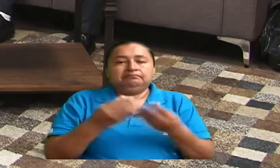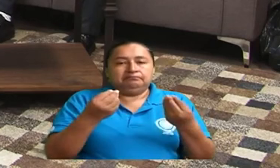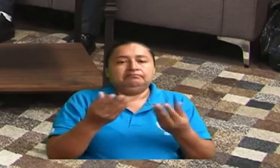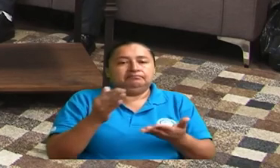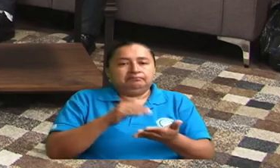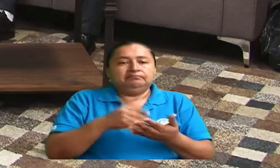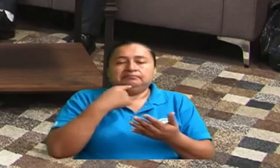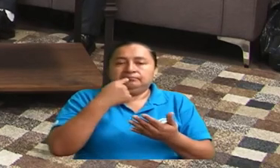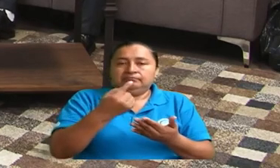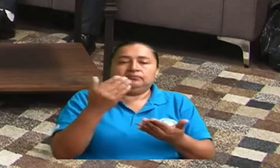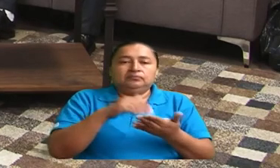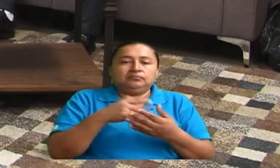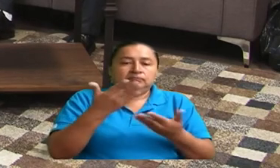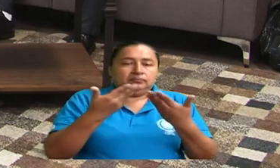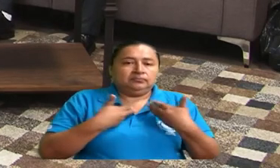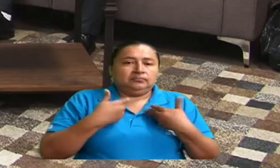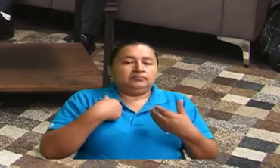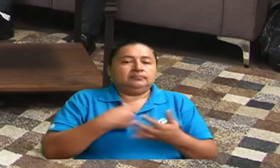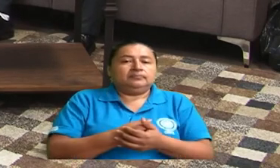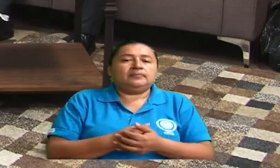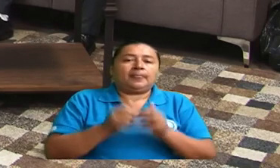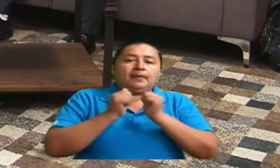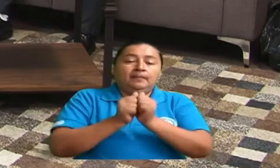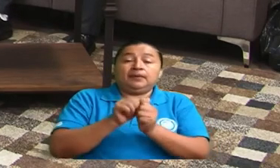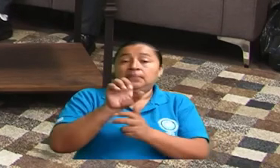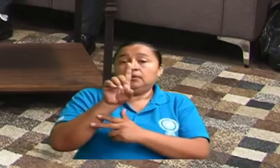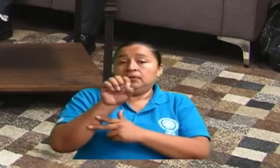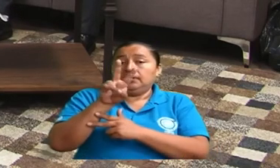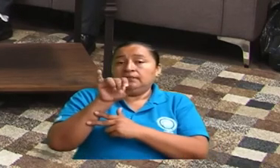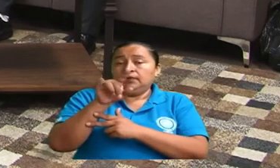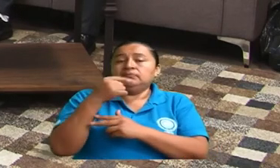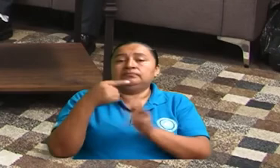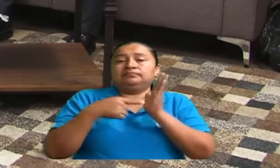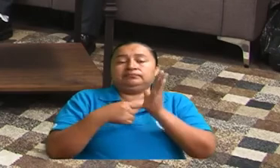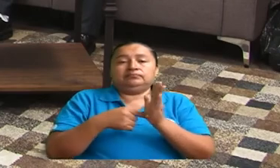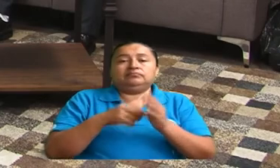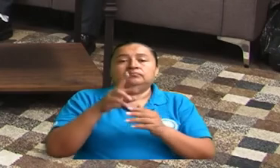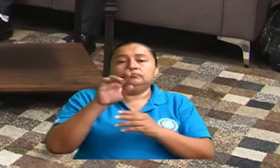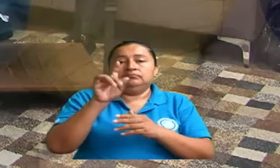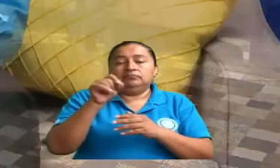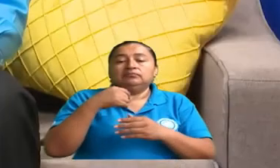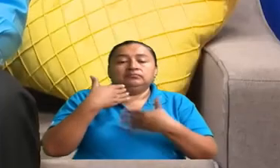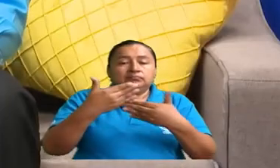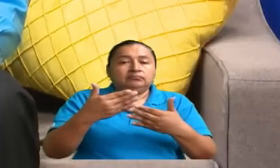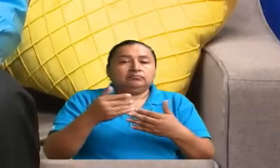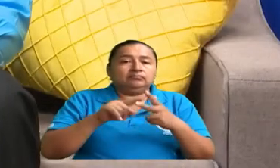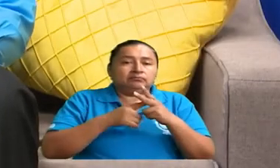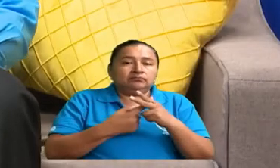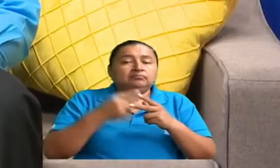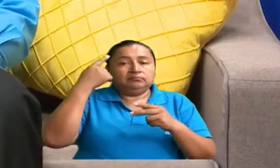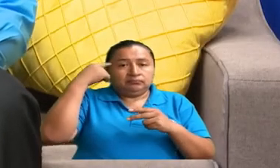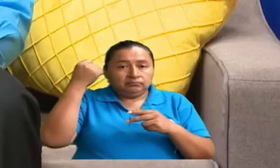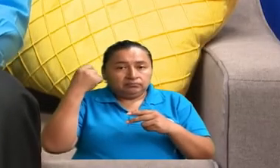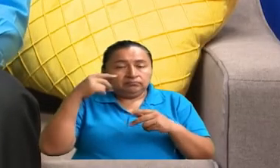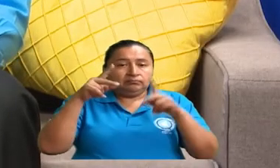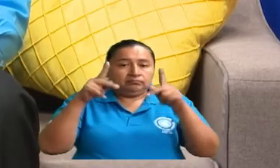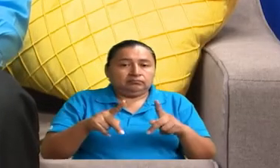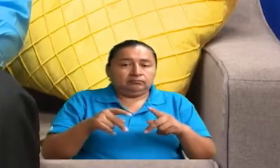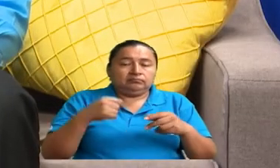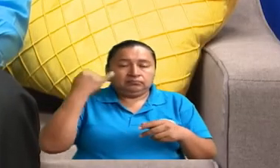más por esta invitación. Compañero David, claro que sí. Ahí está plantado el reto también a partir del emprendimiento. Claro.